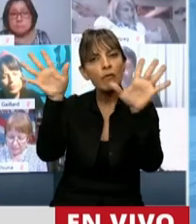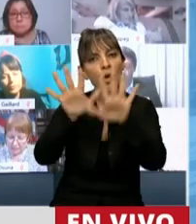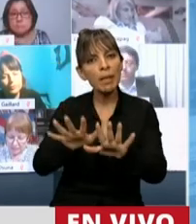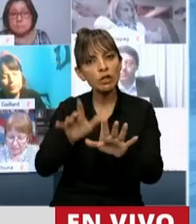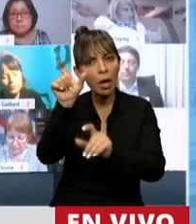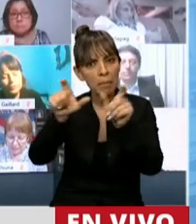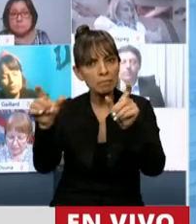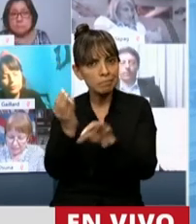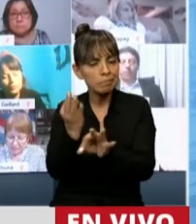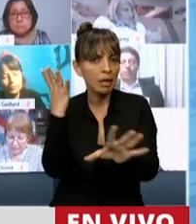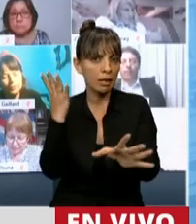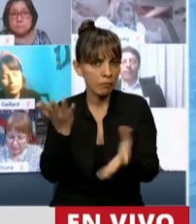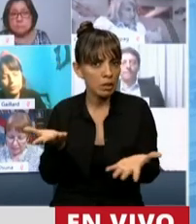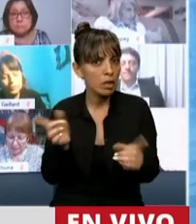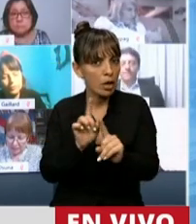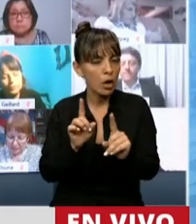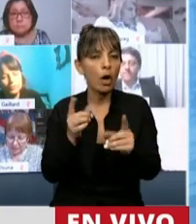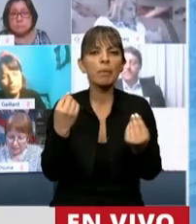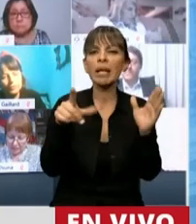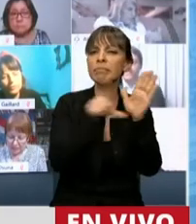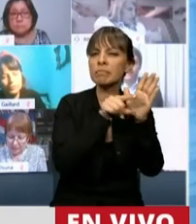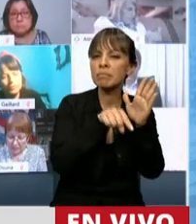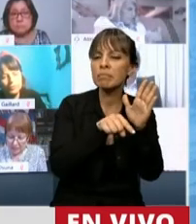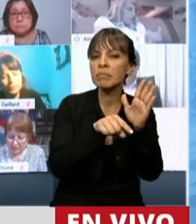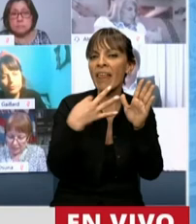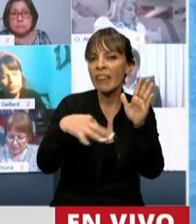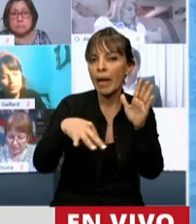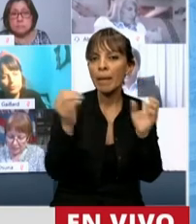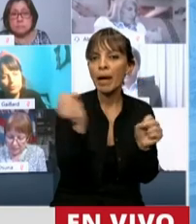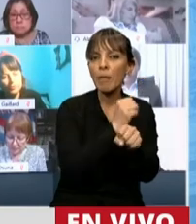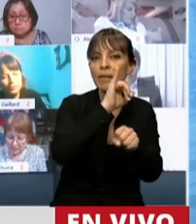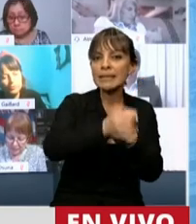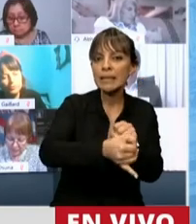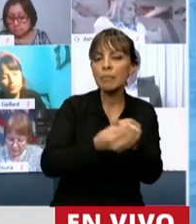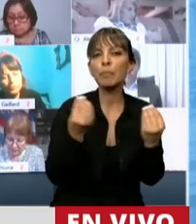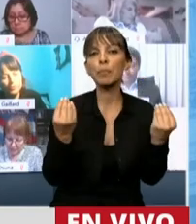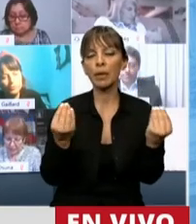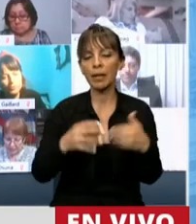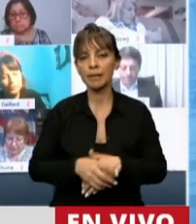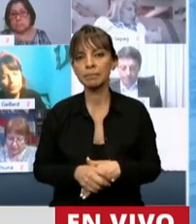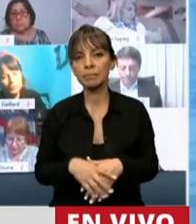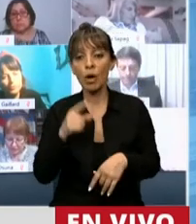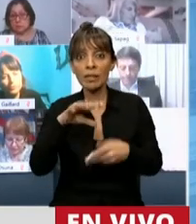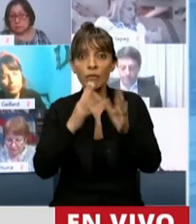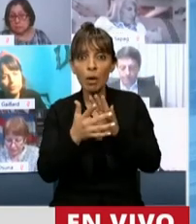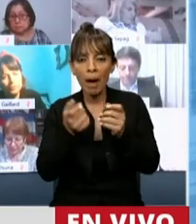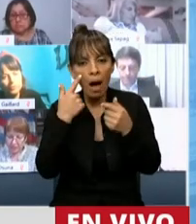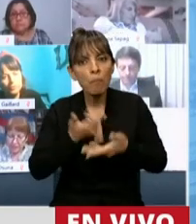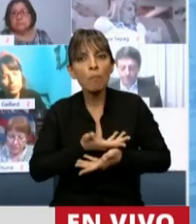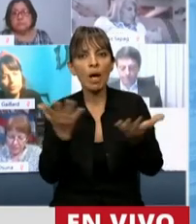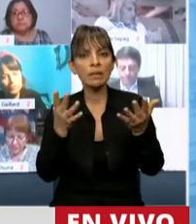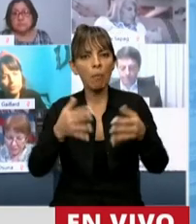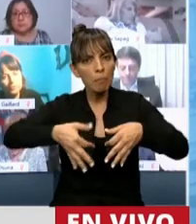talentos. ¿Por qué pensamos que esta ley tiene que ser aprobada esta noche? Porque creemos que esto demuestra un compromiso